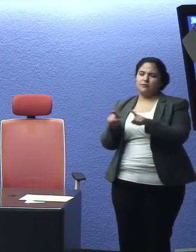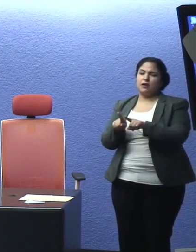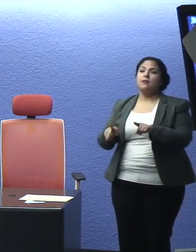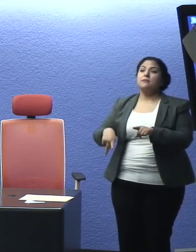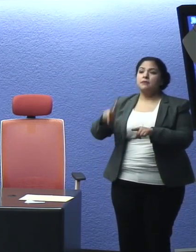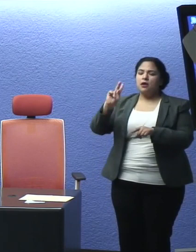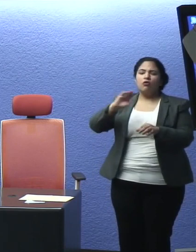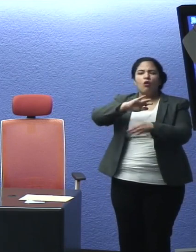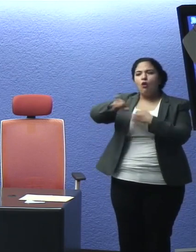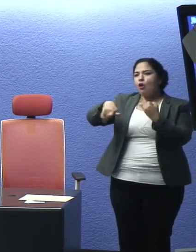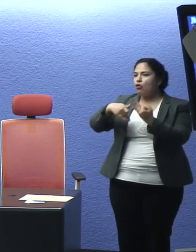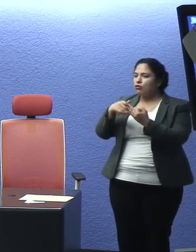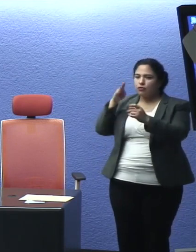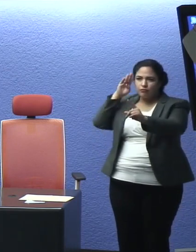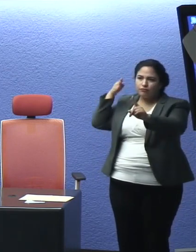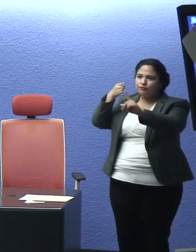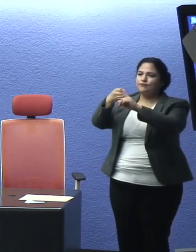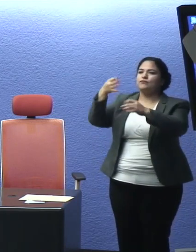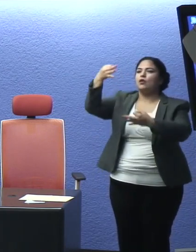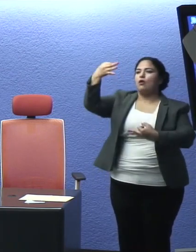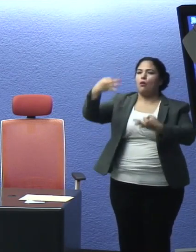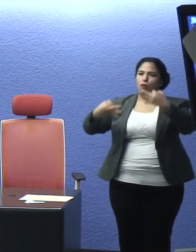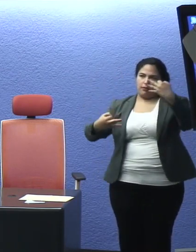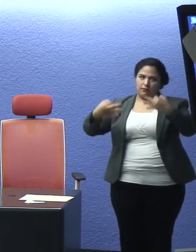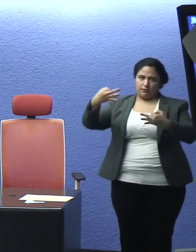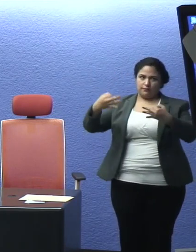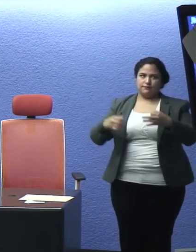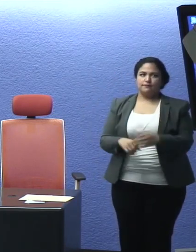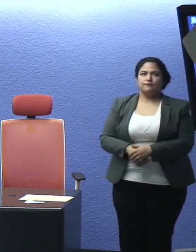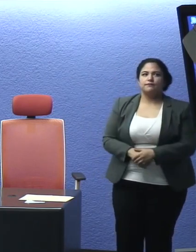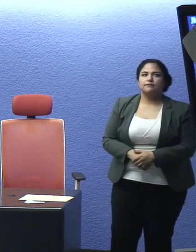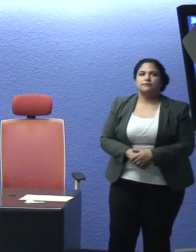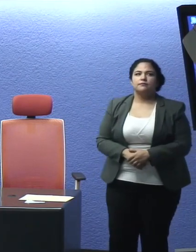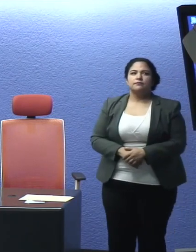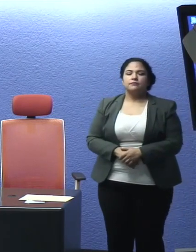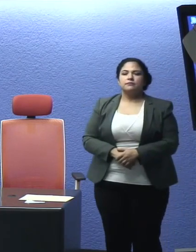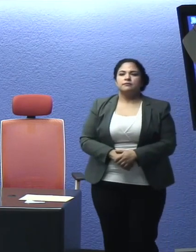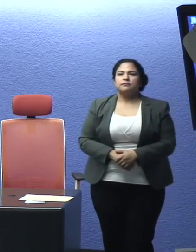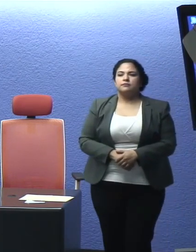punto de vista jurídico. Antes de entrar al detalle, quisiera hacer